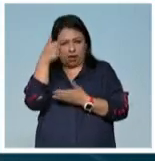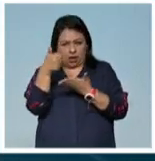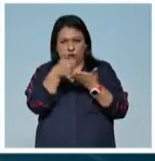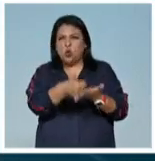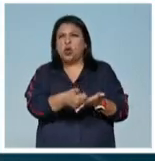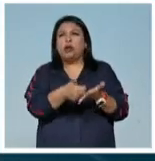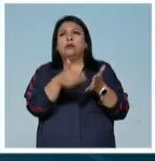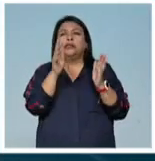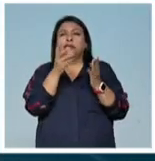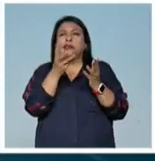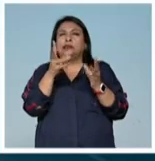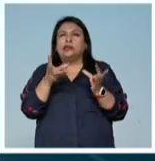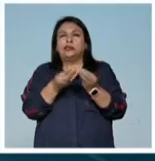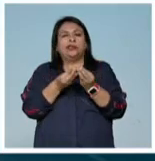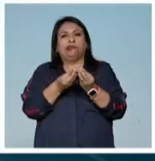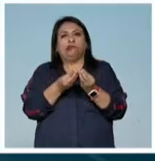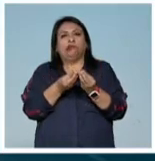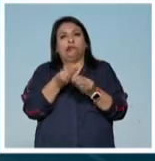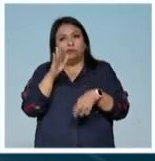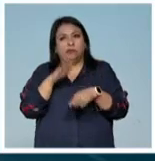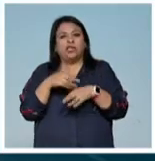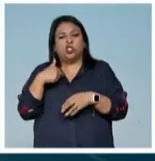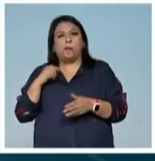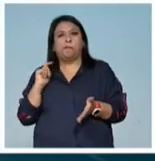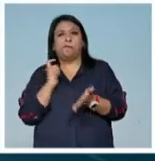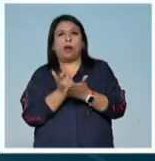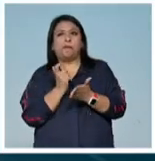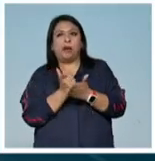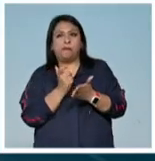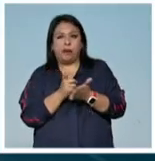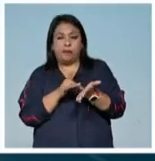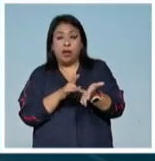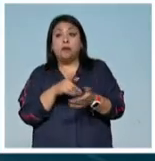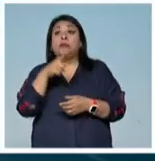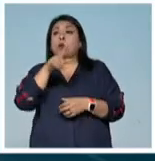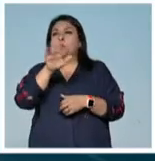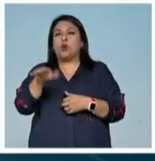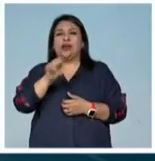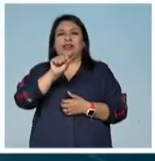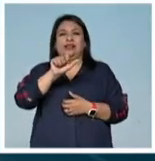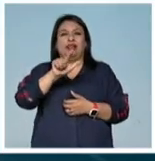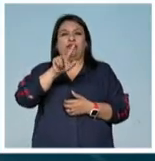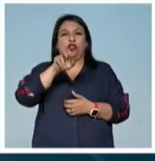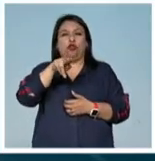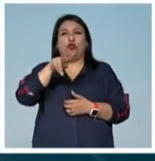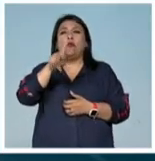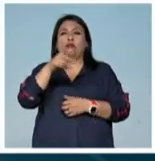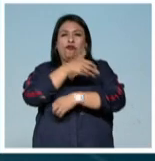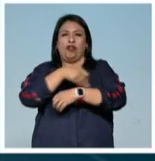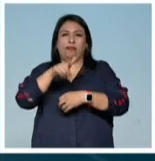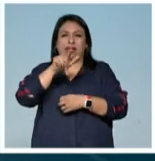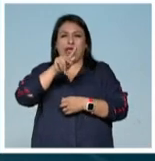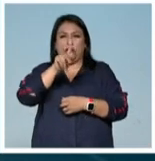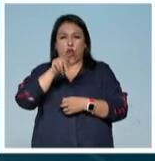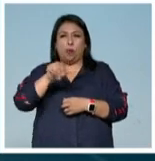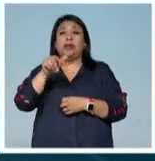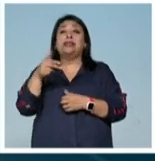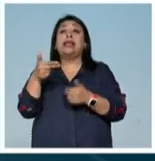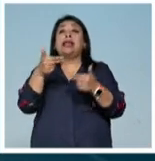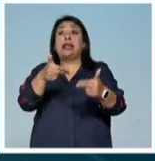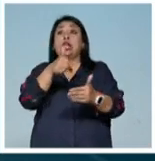no le salieron las cuentas y tuvo que meter muchísimo de su bolsillo. A la muerte de Salvador Novo, la familia López Antuñano, heredera